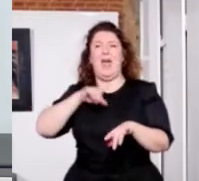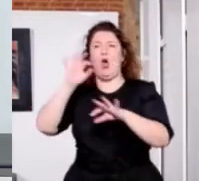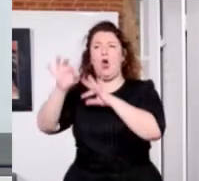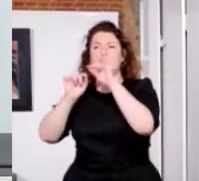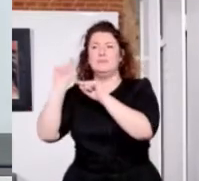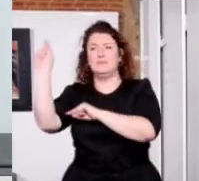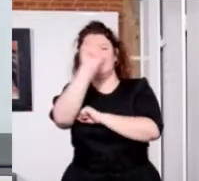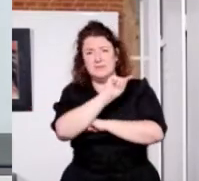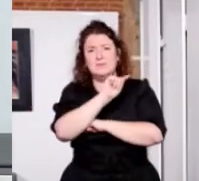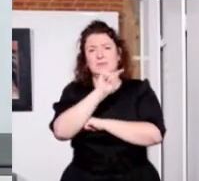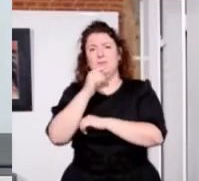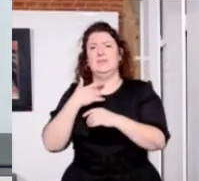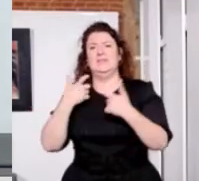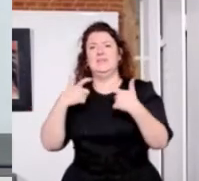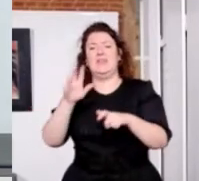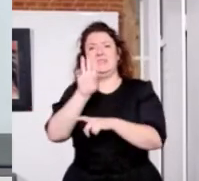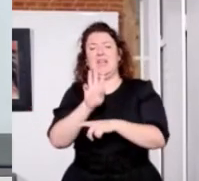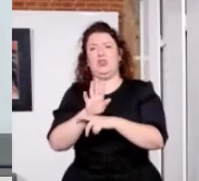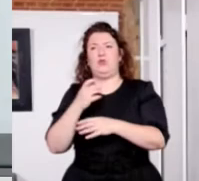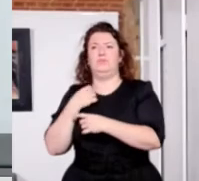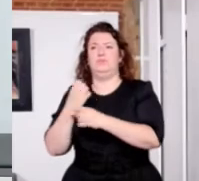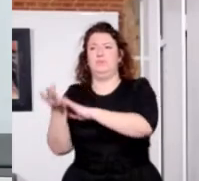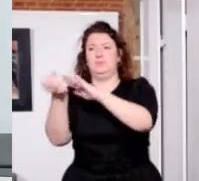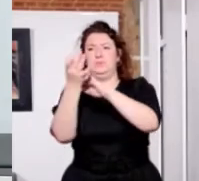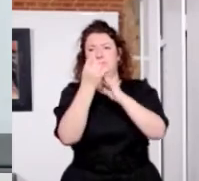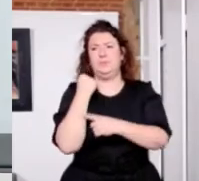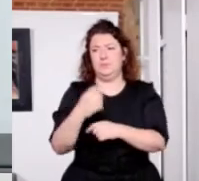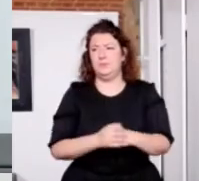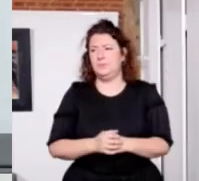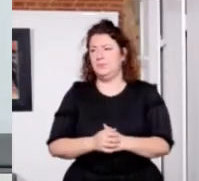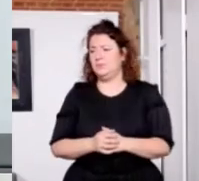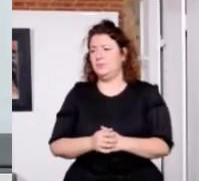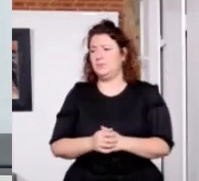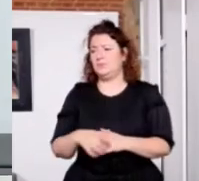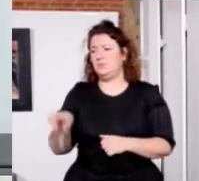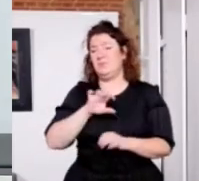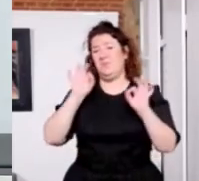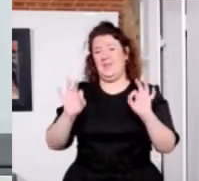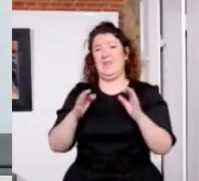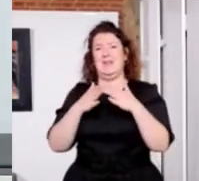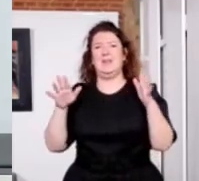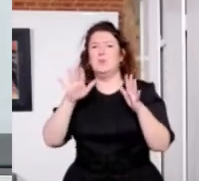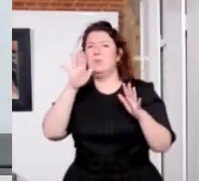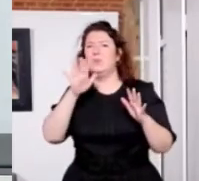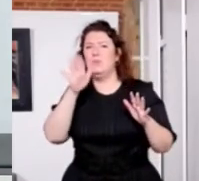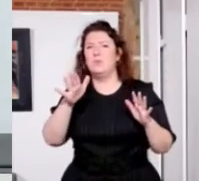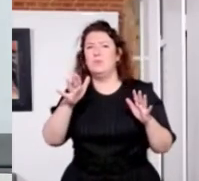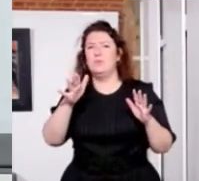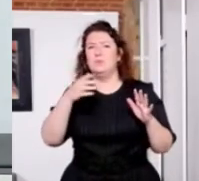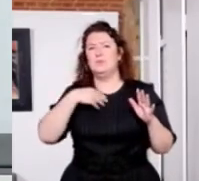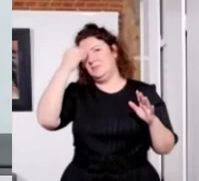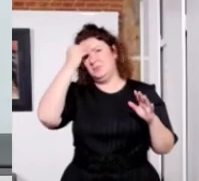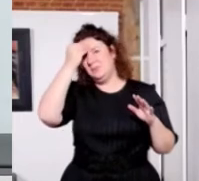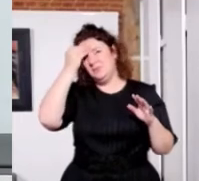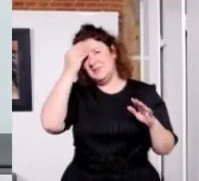tercer sector y del voluntariado. Ahora haré una intervención un poco más institucional sobre por qué creo o creemos que